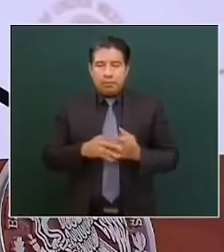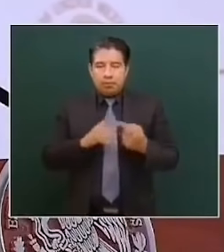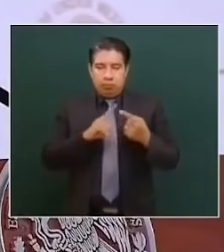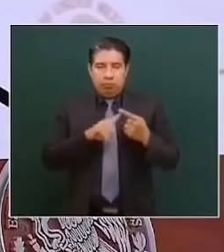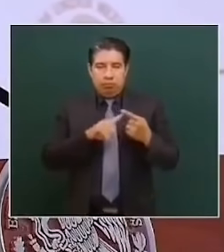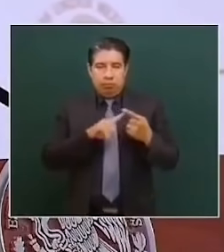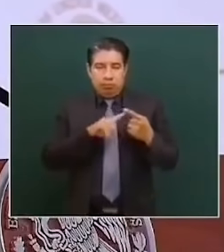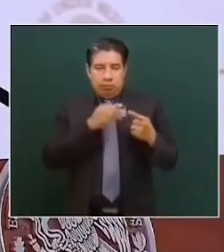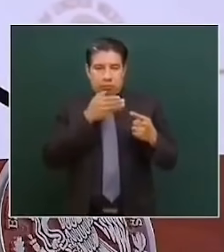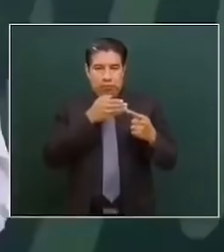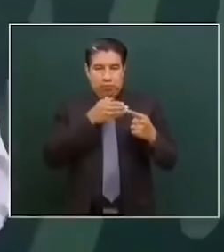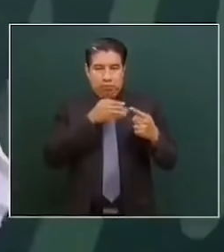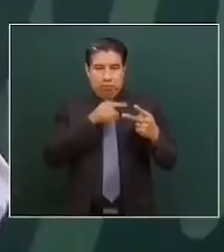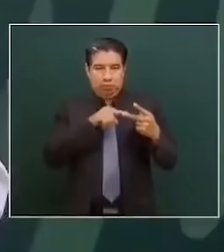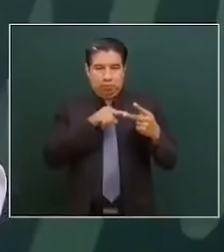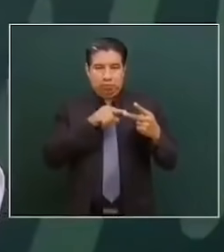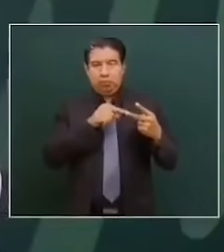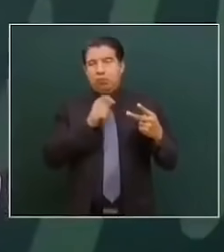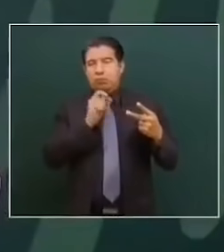Primero. Y segundo,